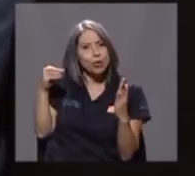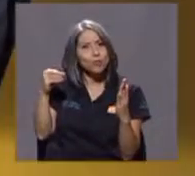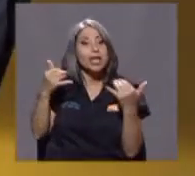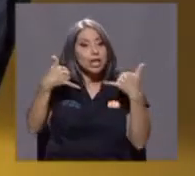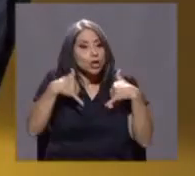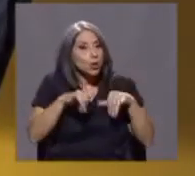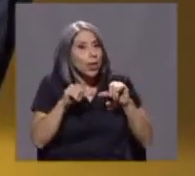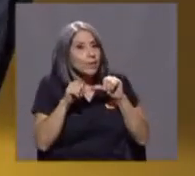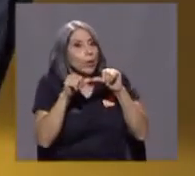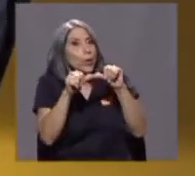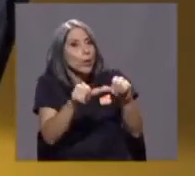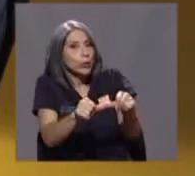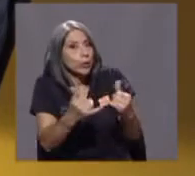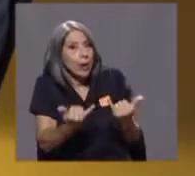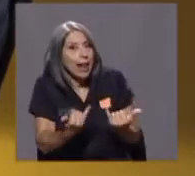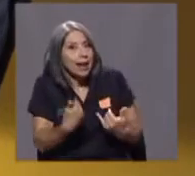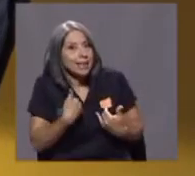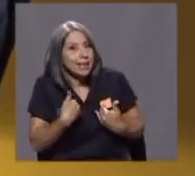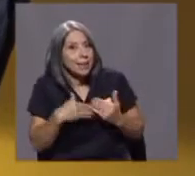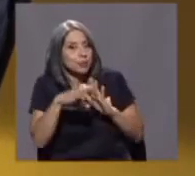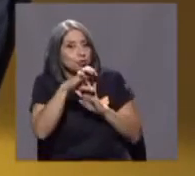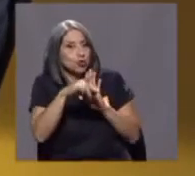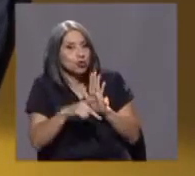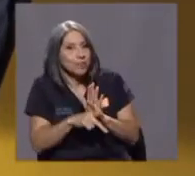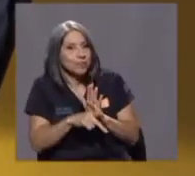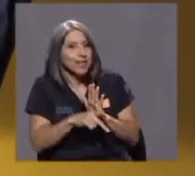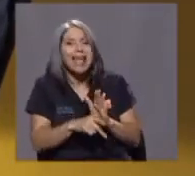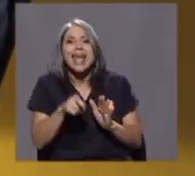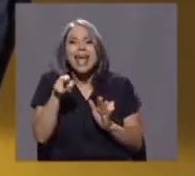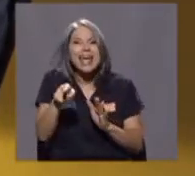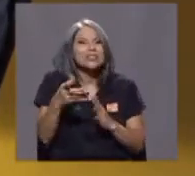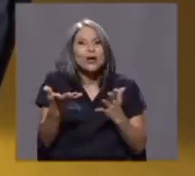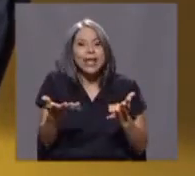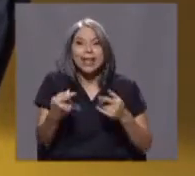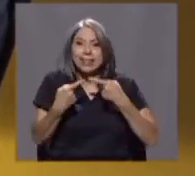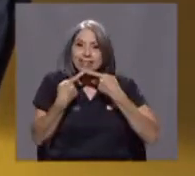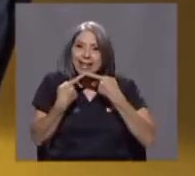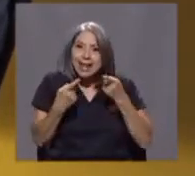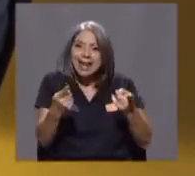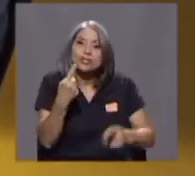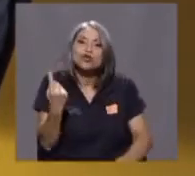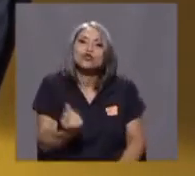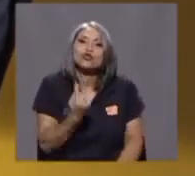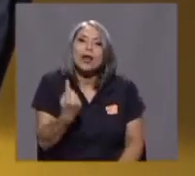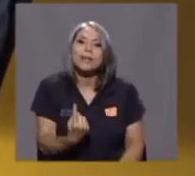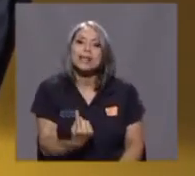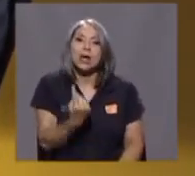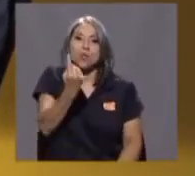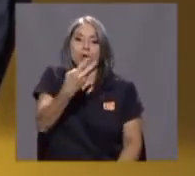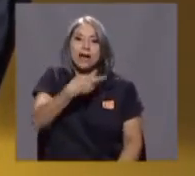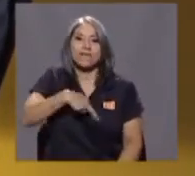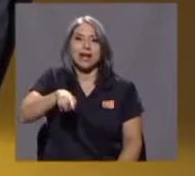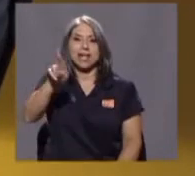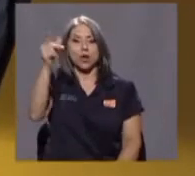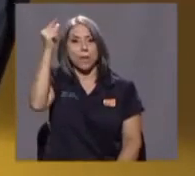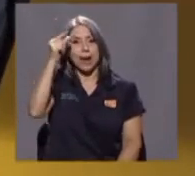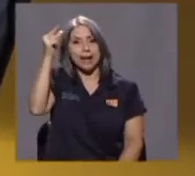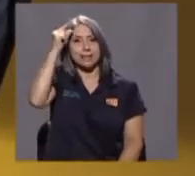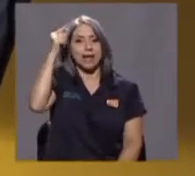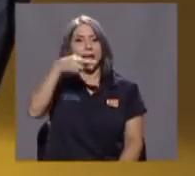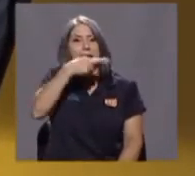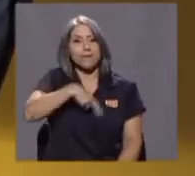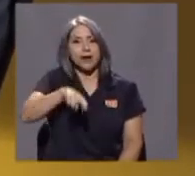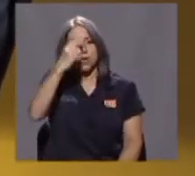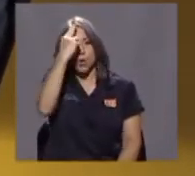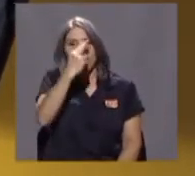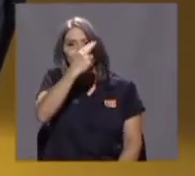vigente es la declaración de que solo existe una religión para el Estado, que es la religión católica, con